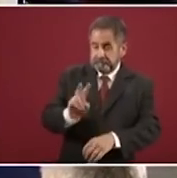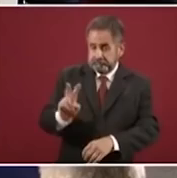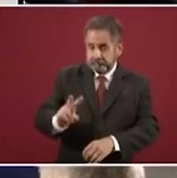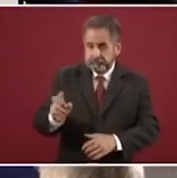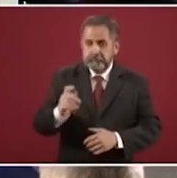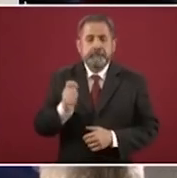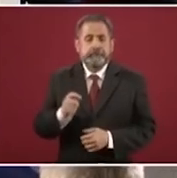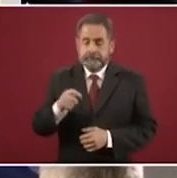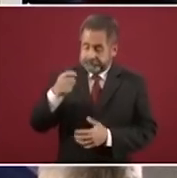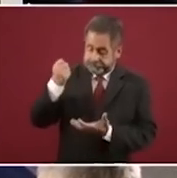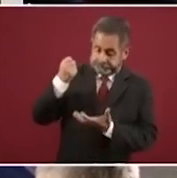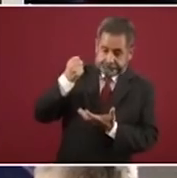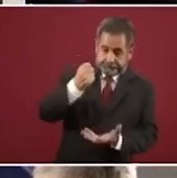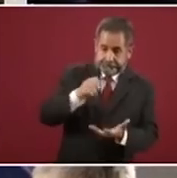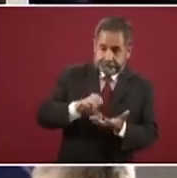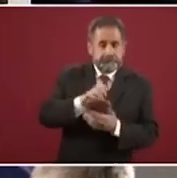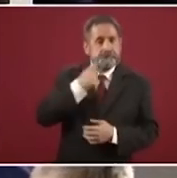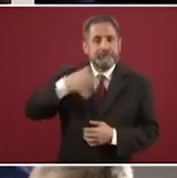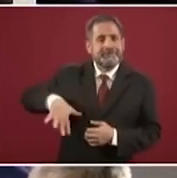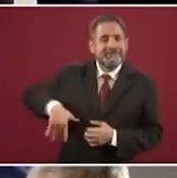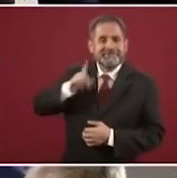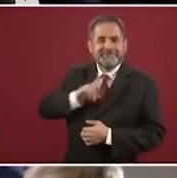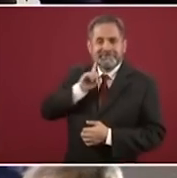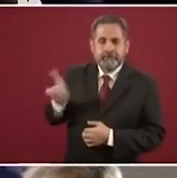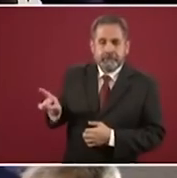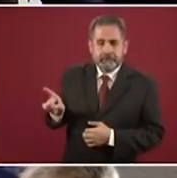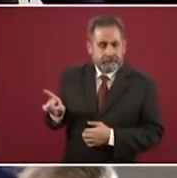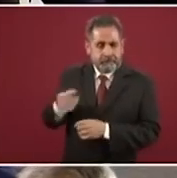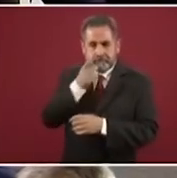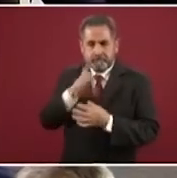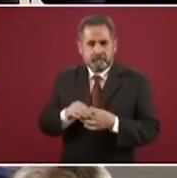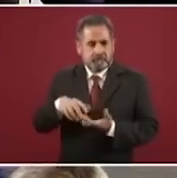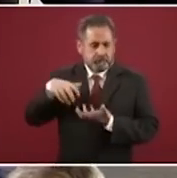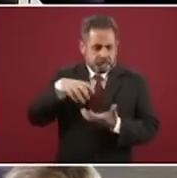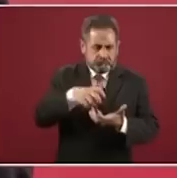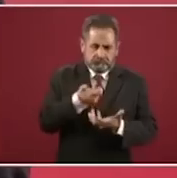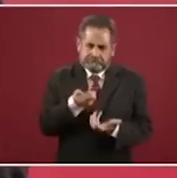el dinero, como lo dijo la señora muy bien, rinde,